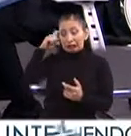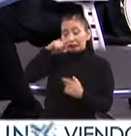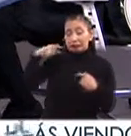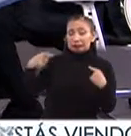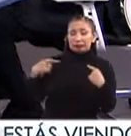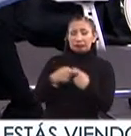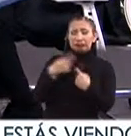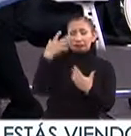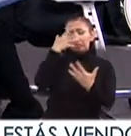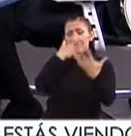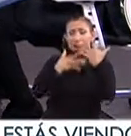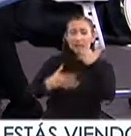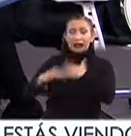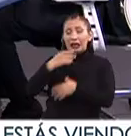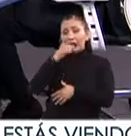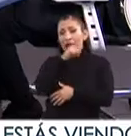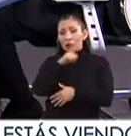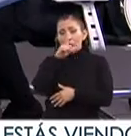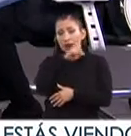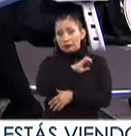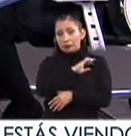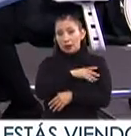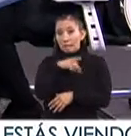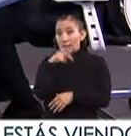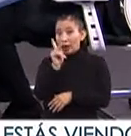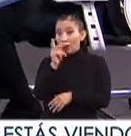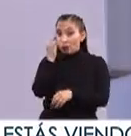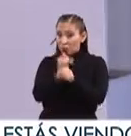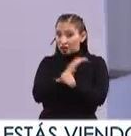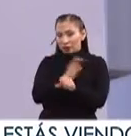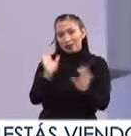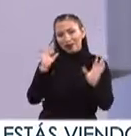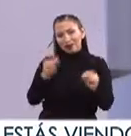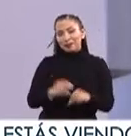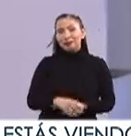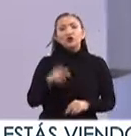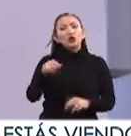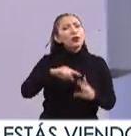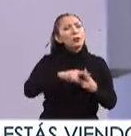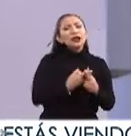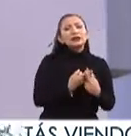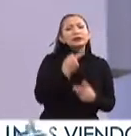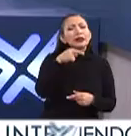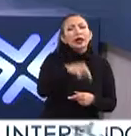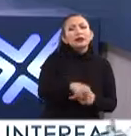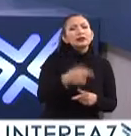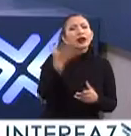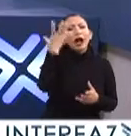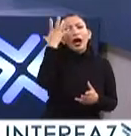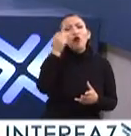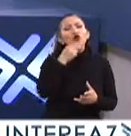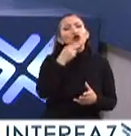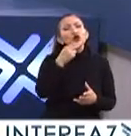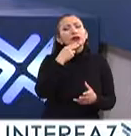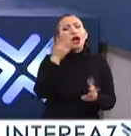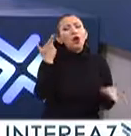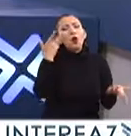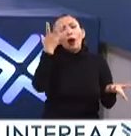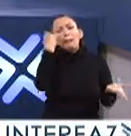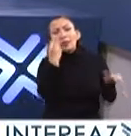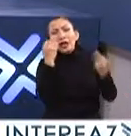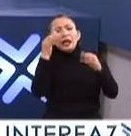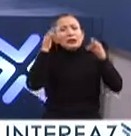un poco la parte del lenguaje, pero no es imposible. ¿Desde cuándo lo empezaste a aplicar o a